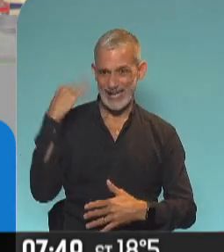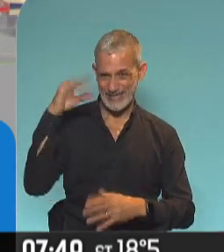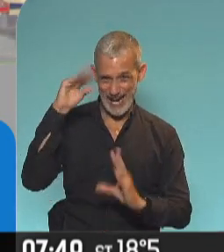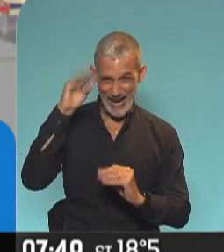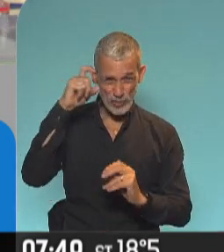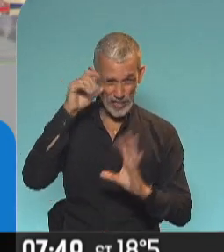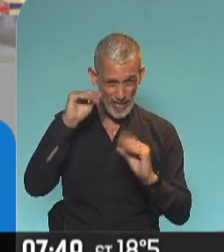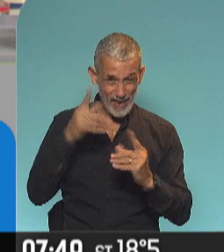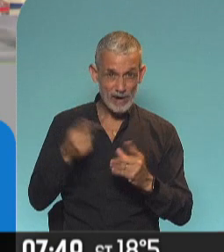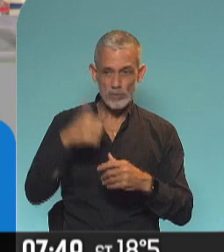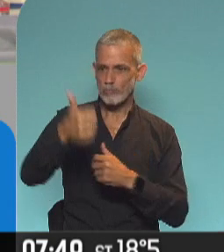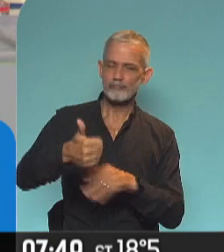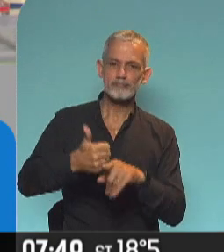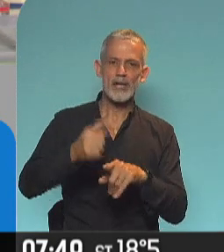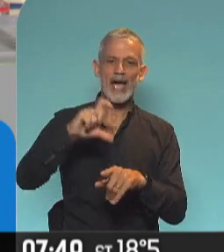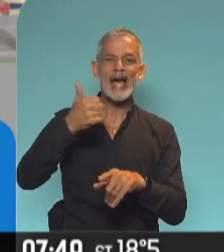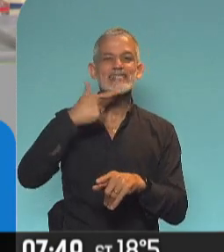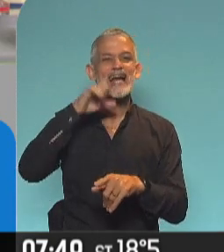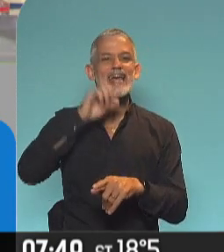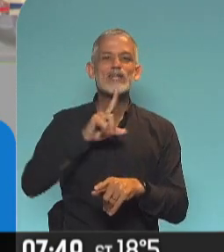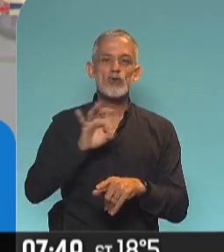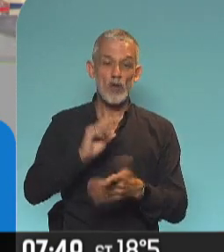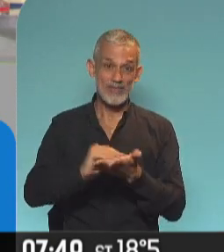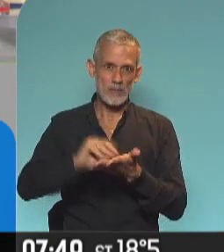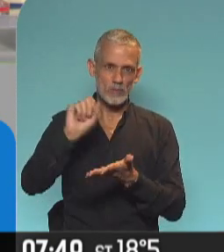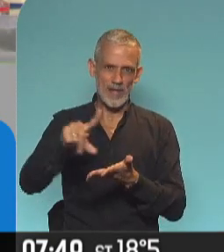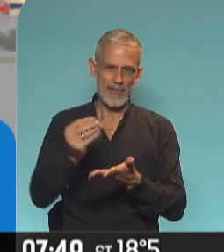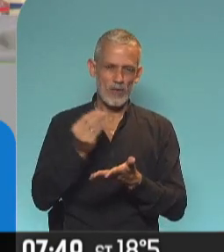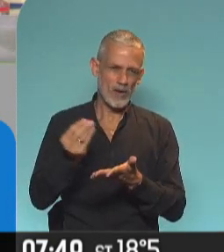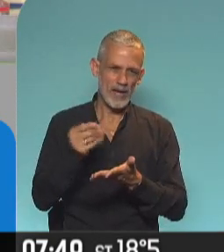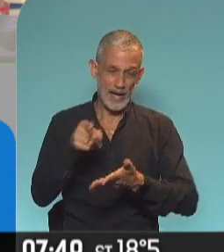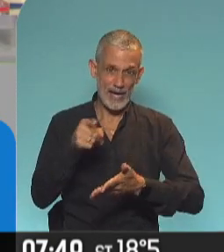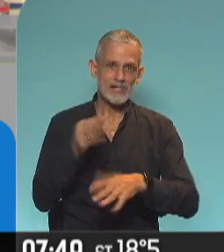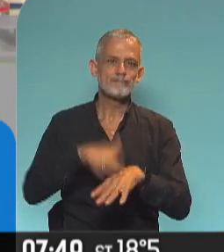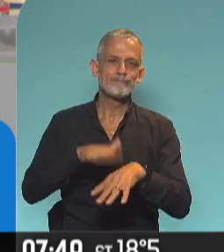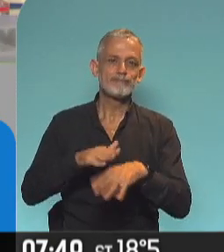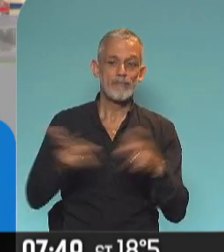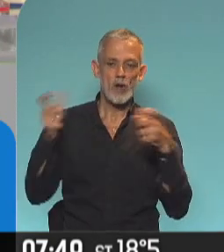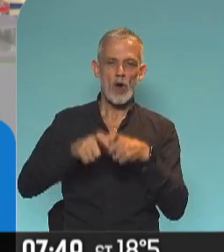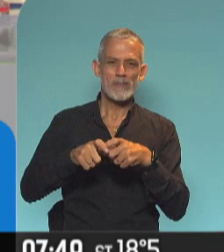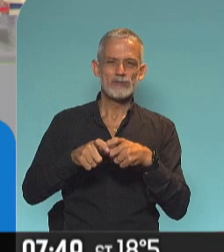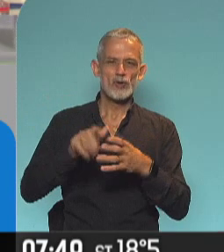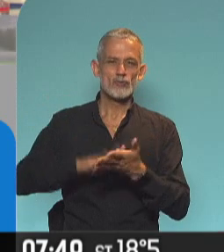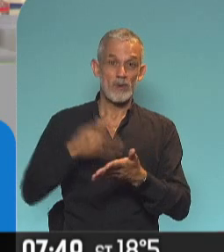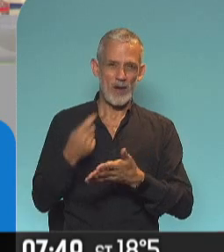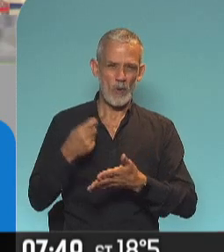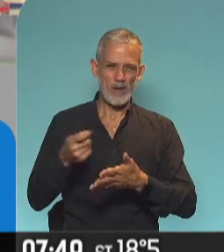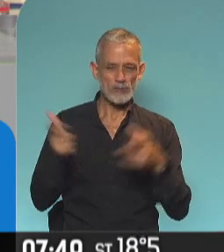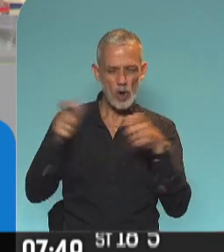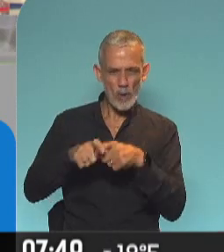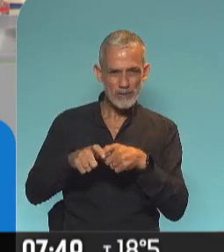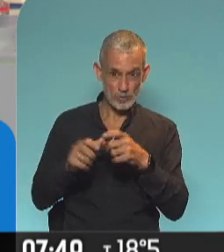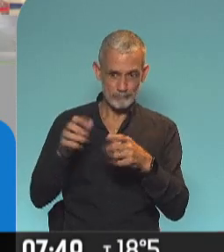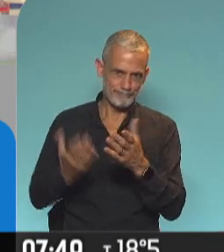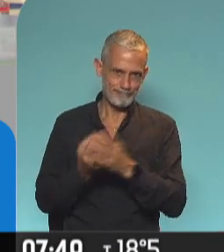noche, estaban, por ejemplo, Marcelo Casareto, que es el diputado que tuvo a cargo la Comisión Previsional, que es una comisión que se armó